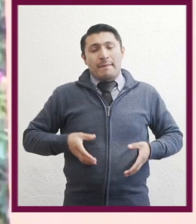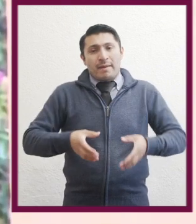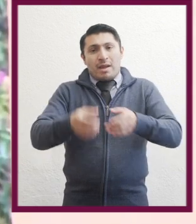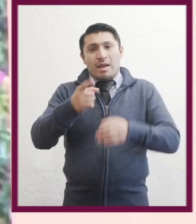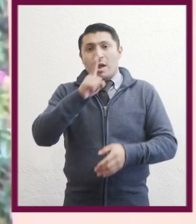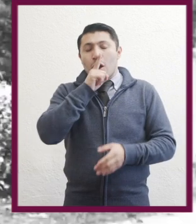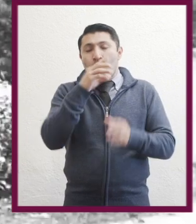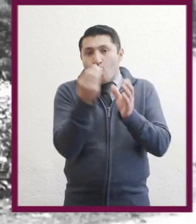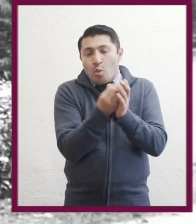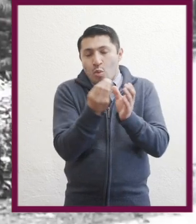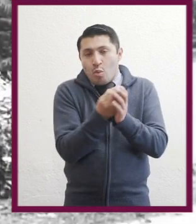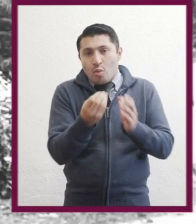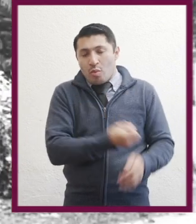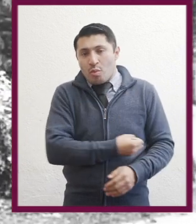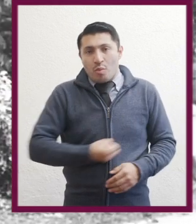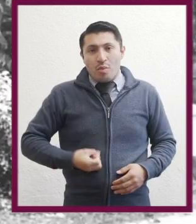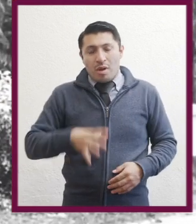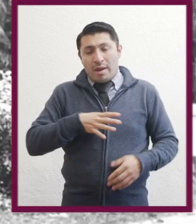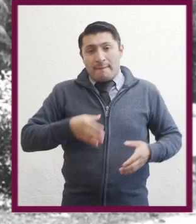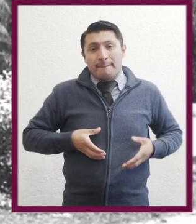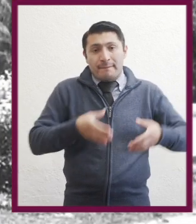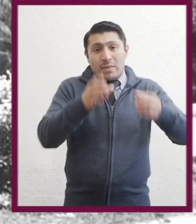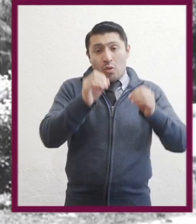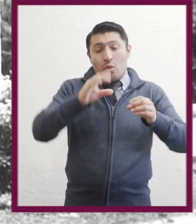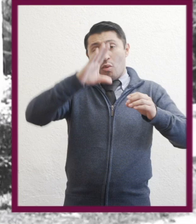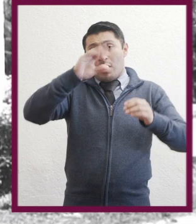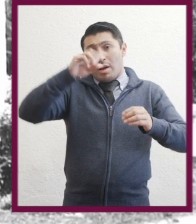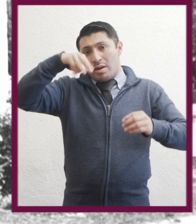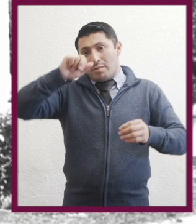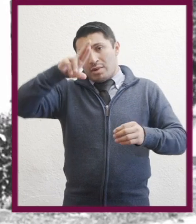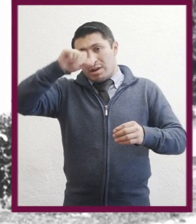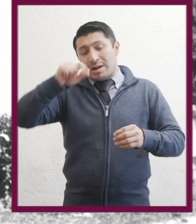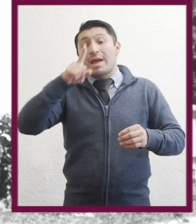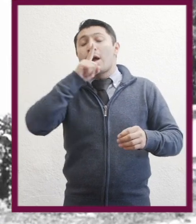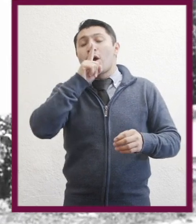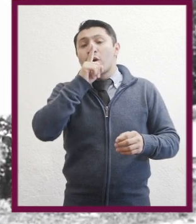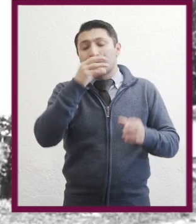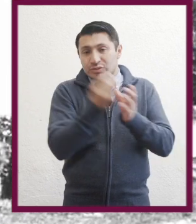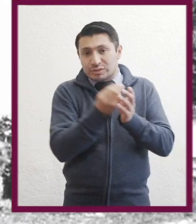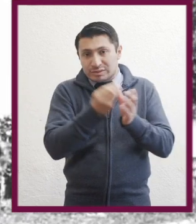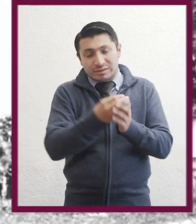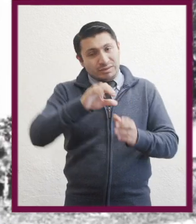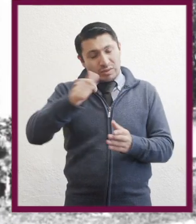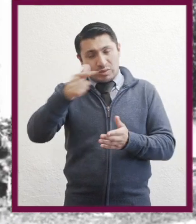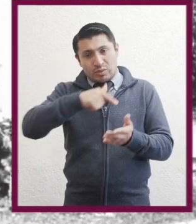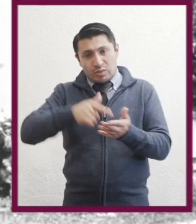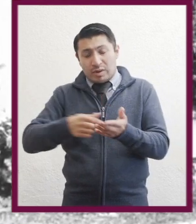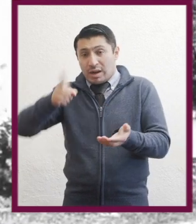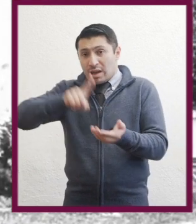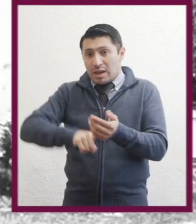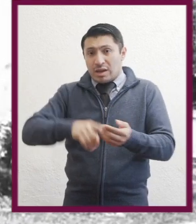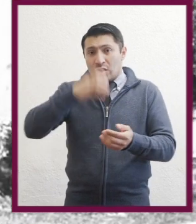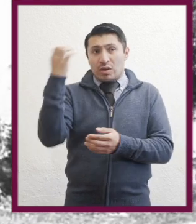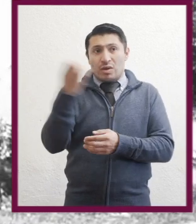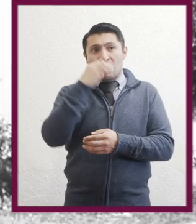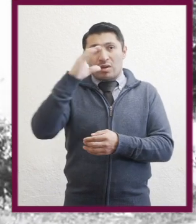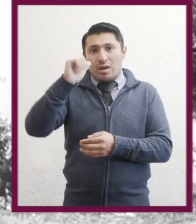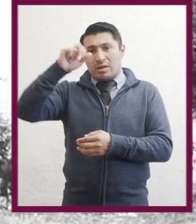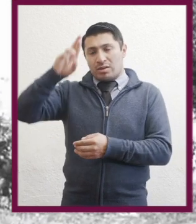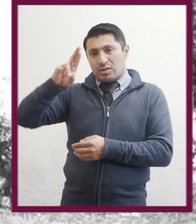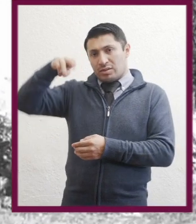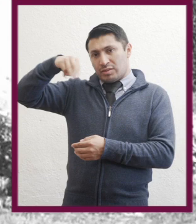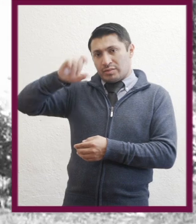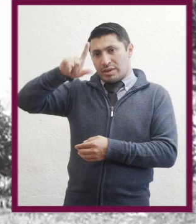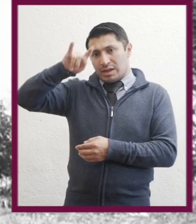cerca de este punto, por la calle del Secreto se llega a la ermita o Cámara del Secreto, otro de los espacios que integraban